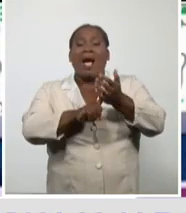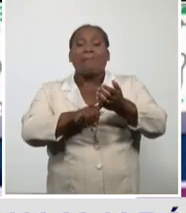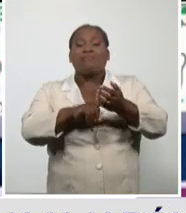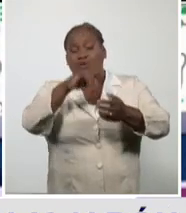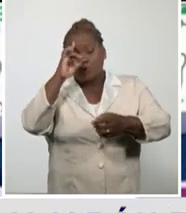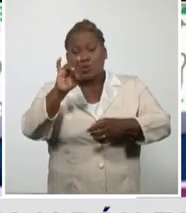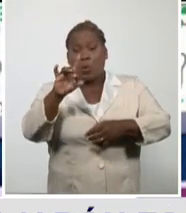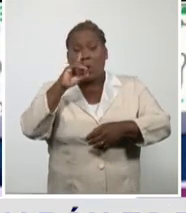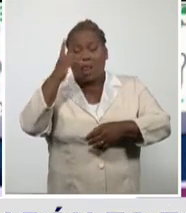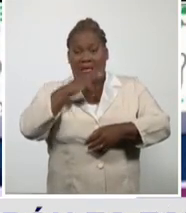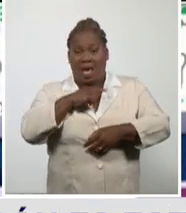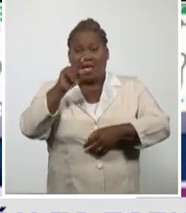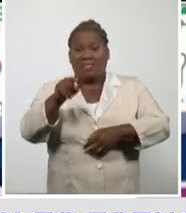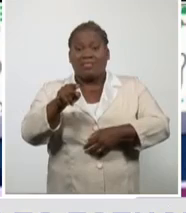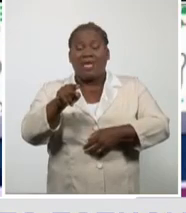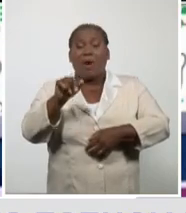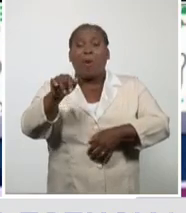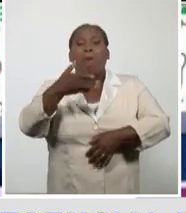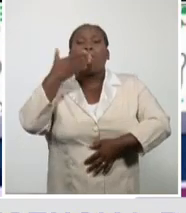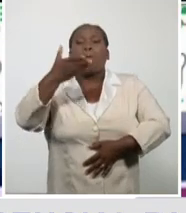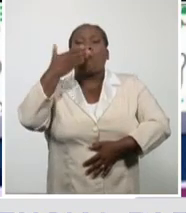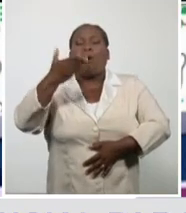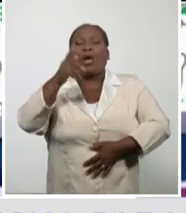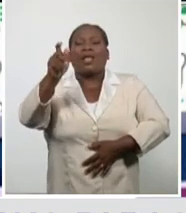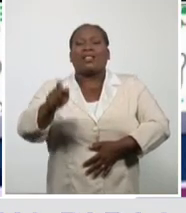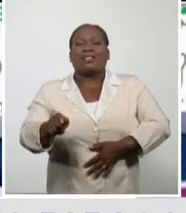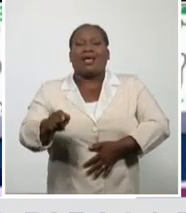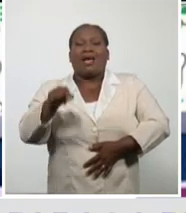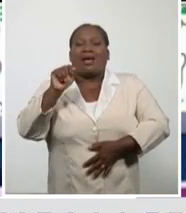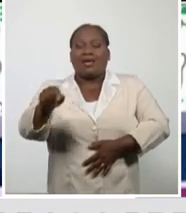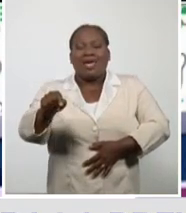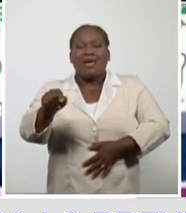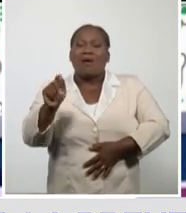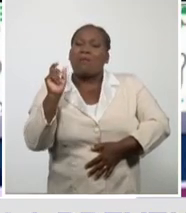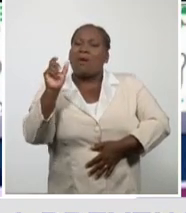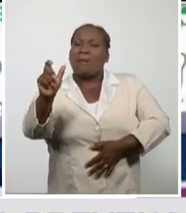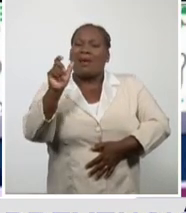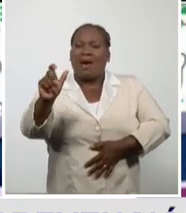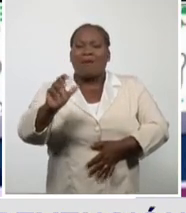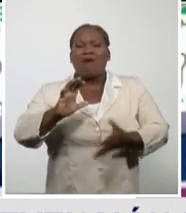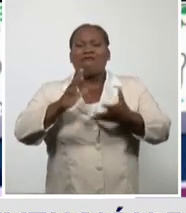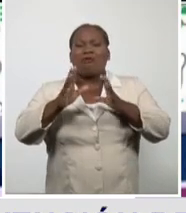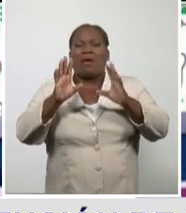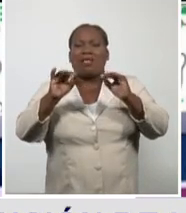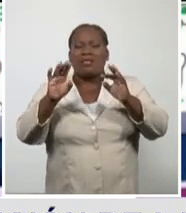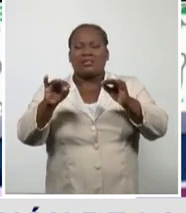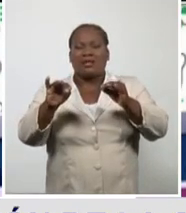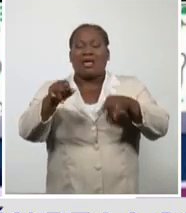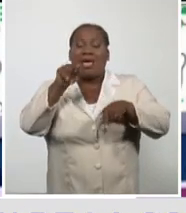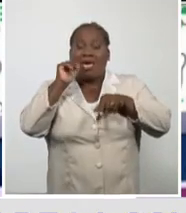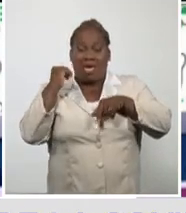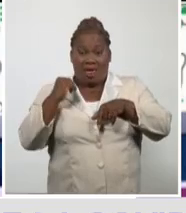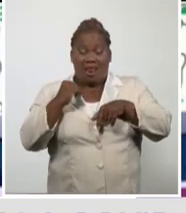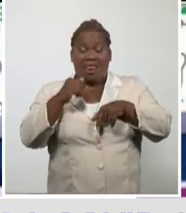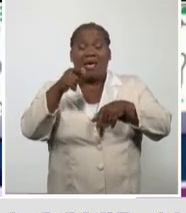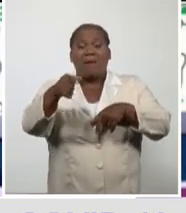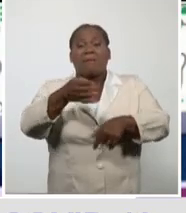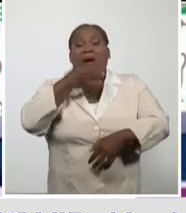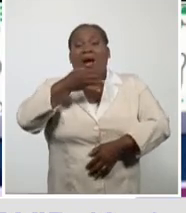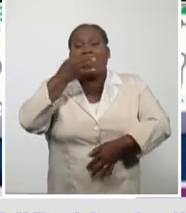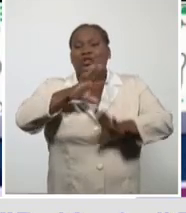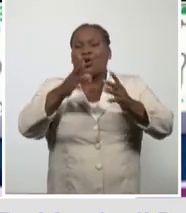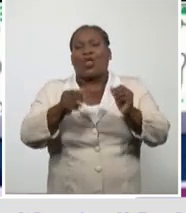ese poeta que a través de su palabra, de su arte, de su decir, también nos estará acompañando y exhortando, por supuesto, a todos a